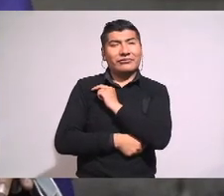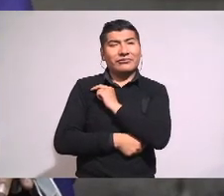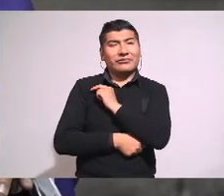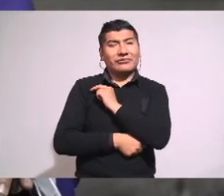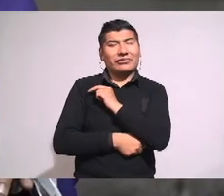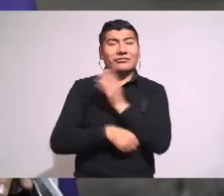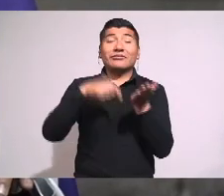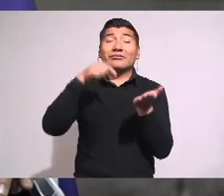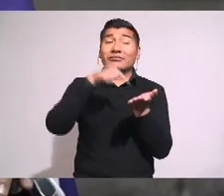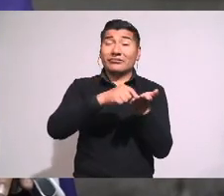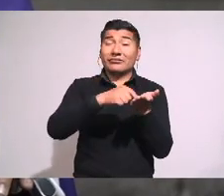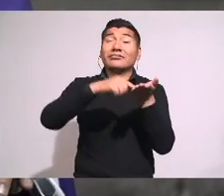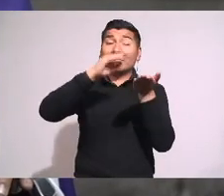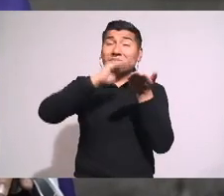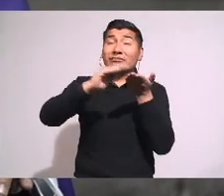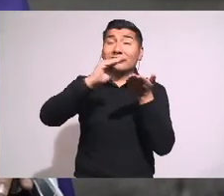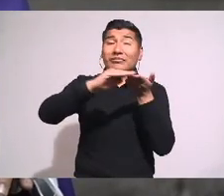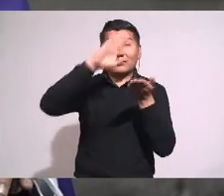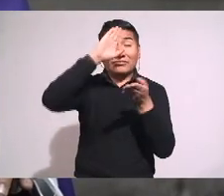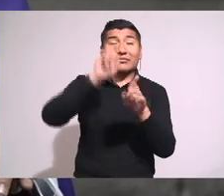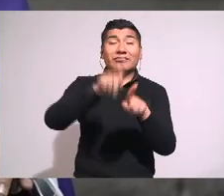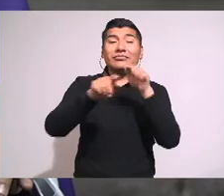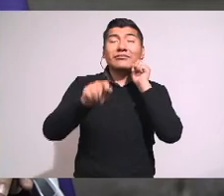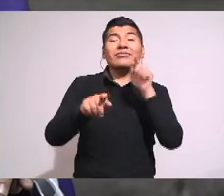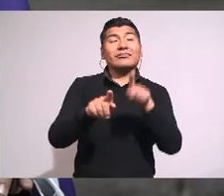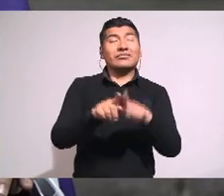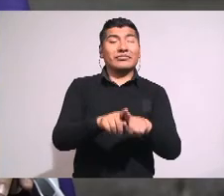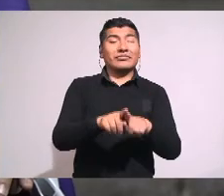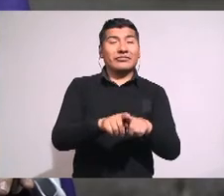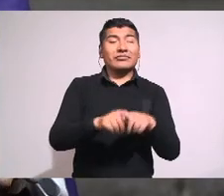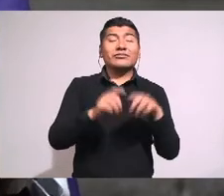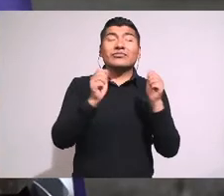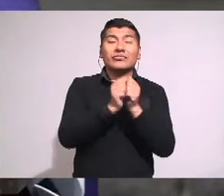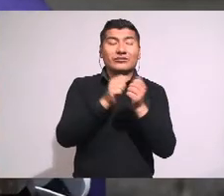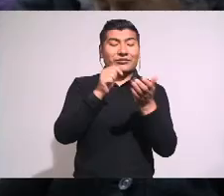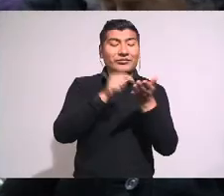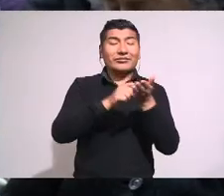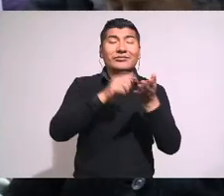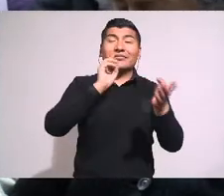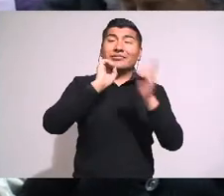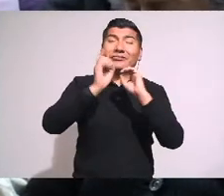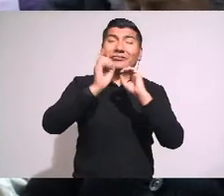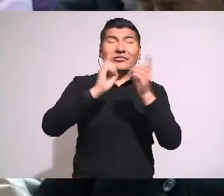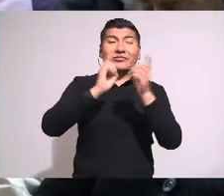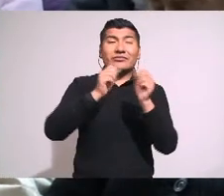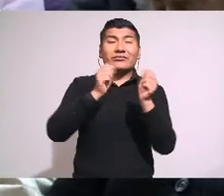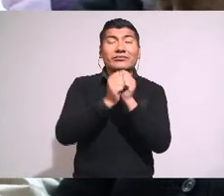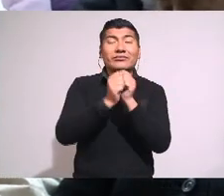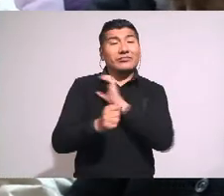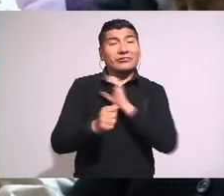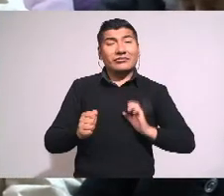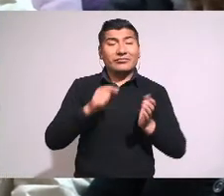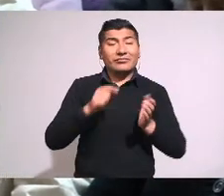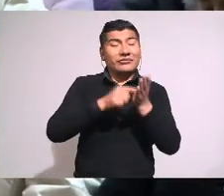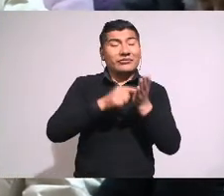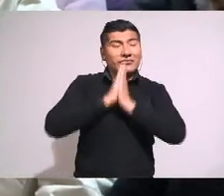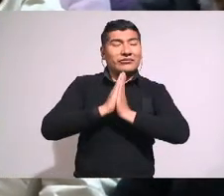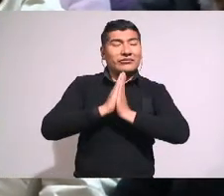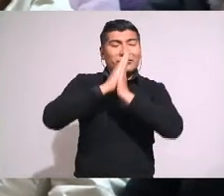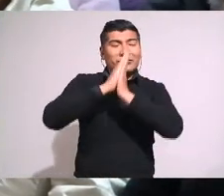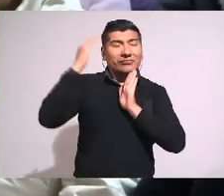Y ese perdón, queridos hermanos, basado en ese diálogo en Cristo y en esa oración que nos acerca a